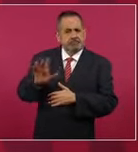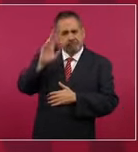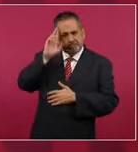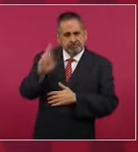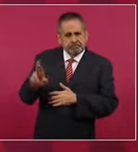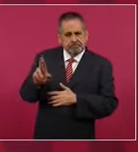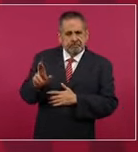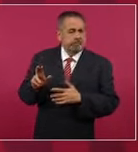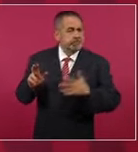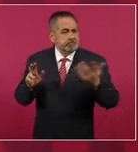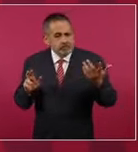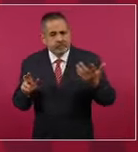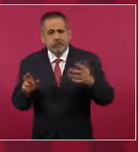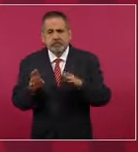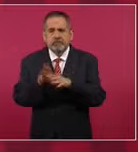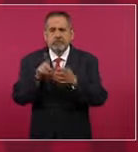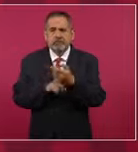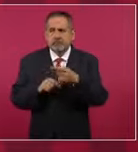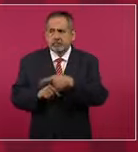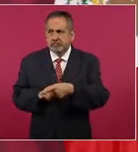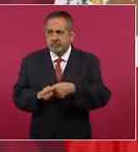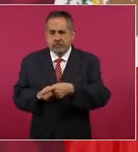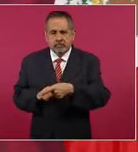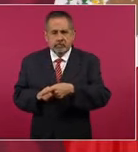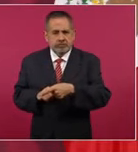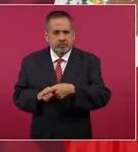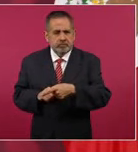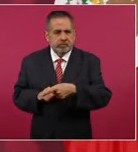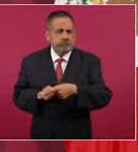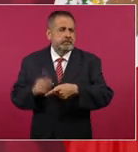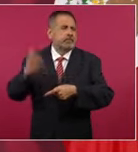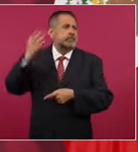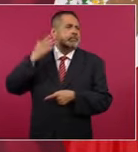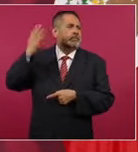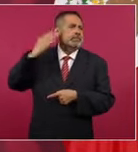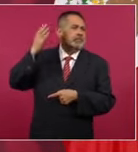que ya no se mantenga la política